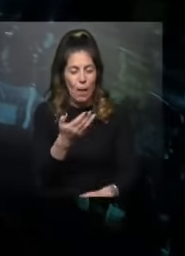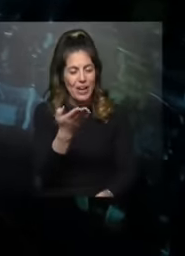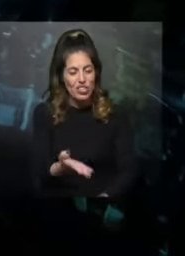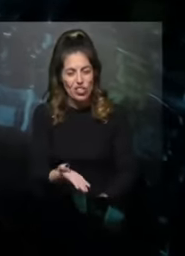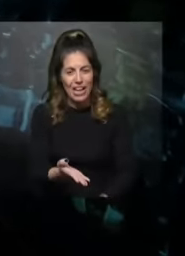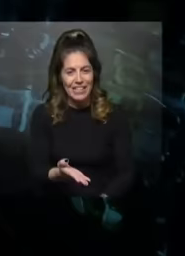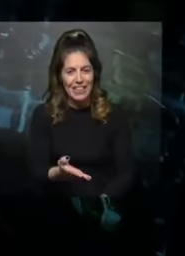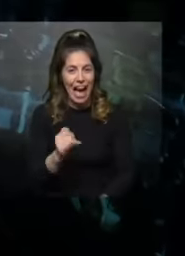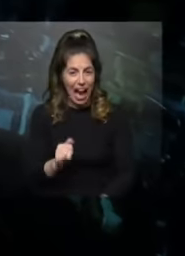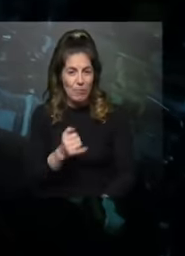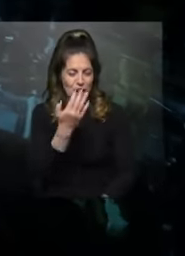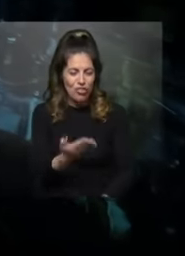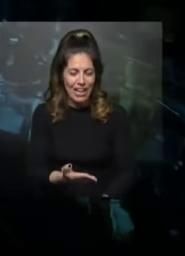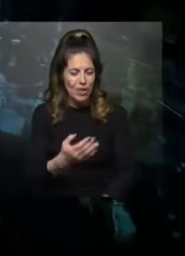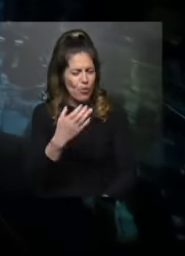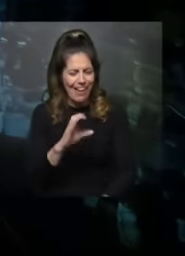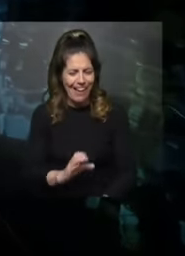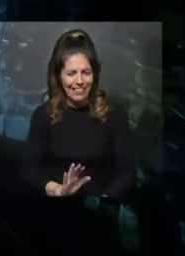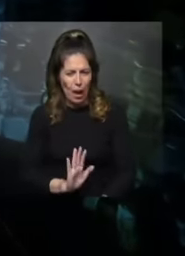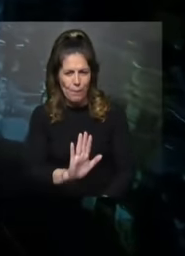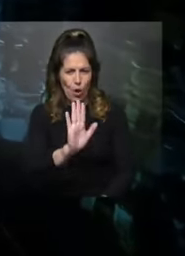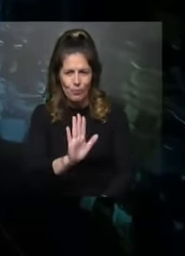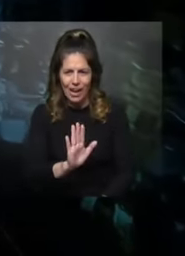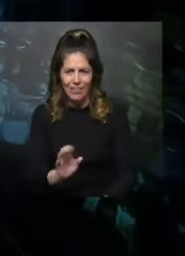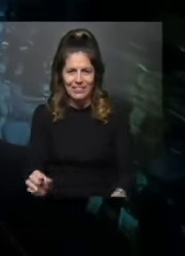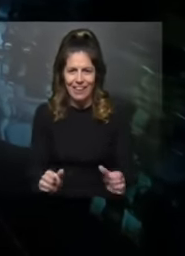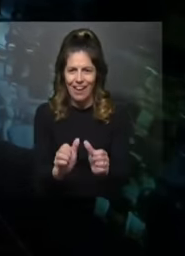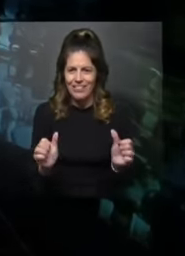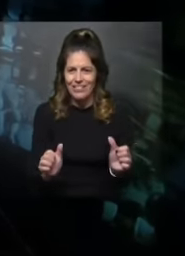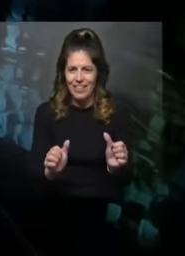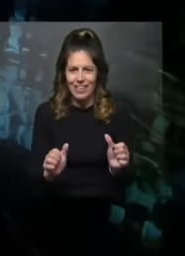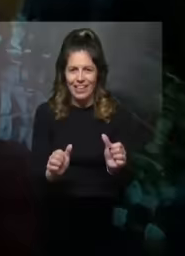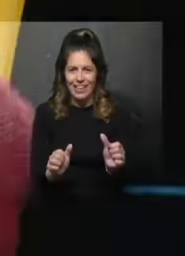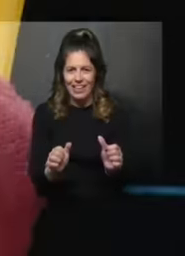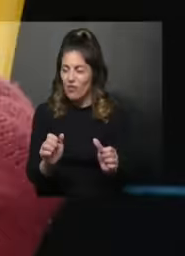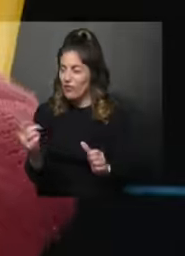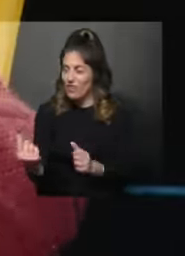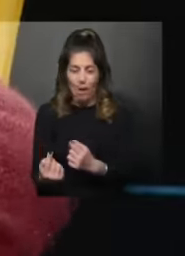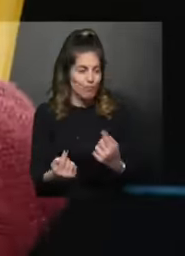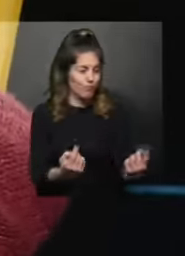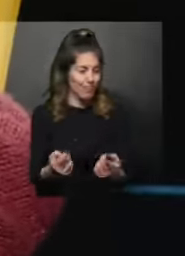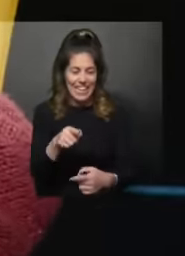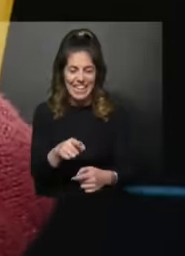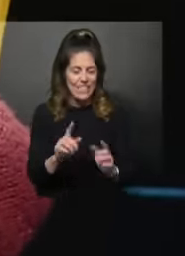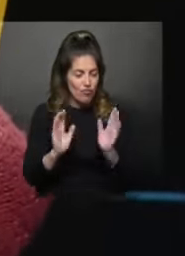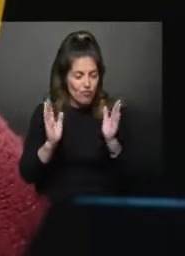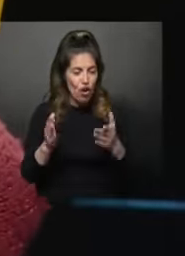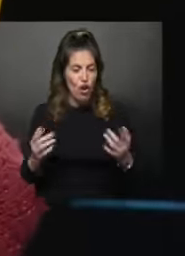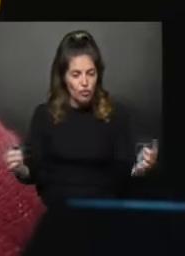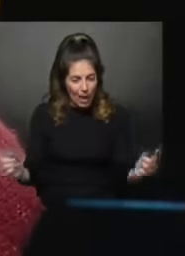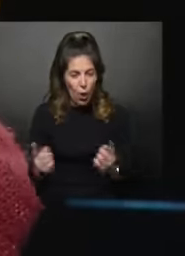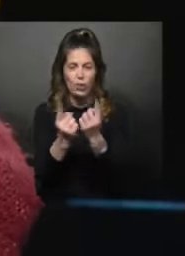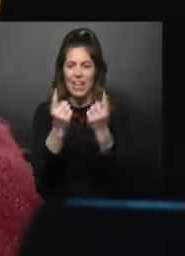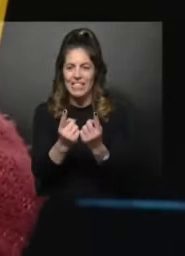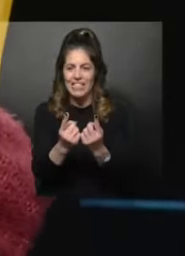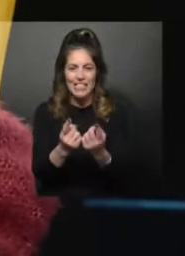personalidades con una característica especial que hace que vienen por acá, vienen por allá y en ese foco se encuentran. Es decir,